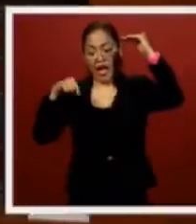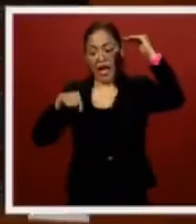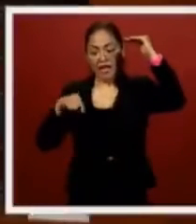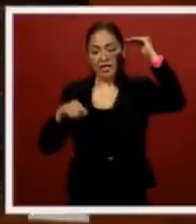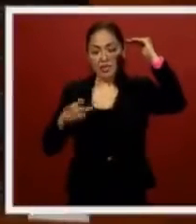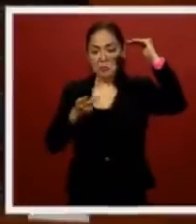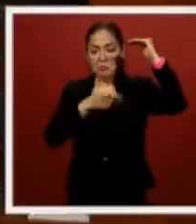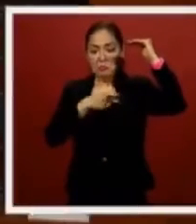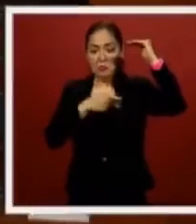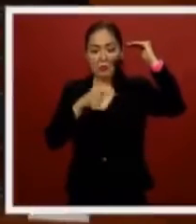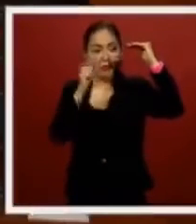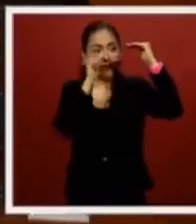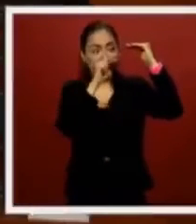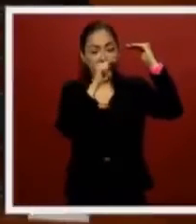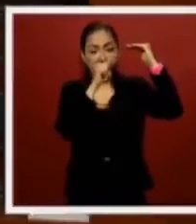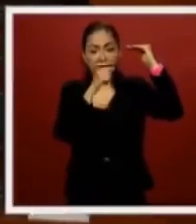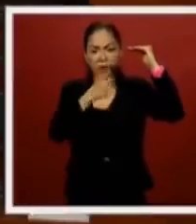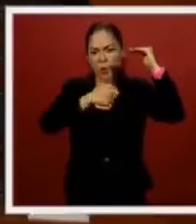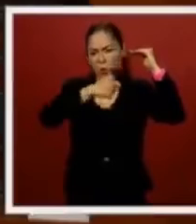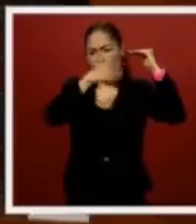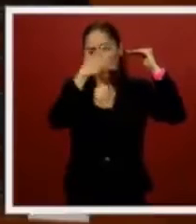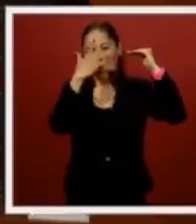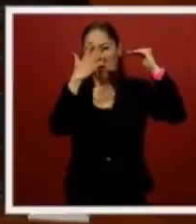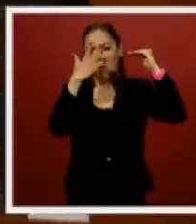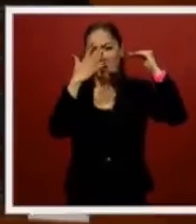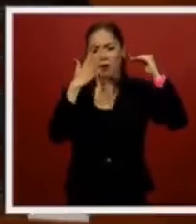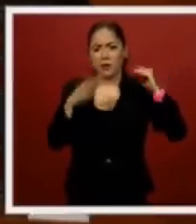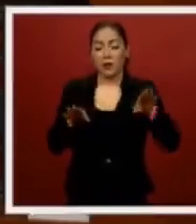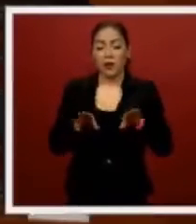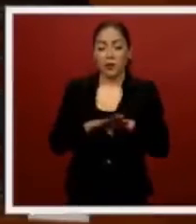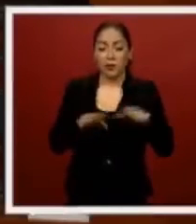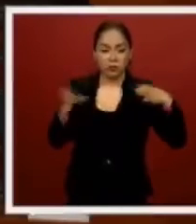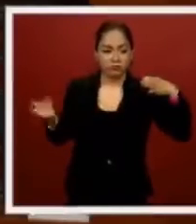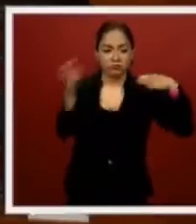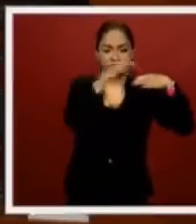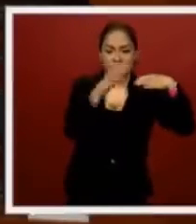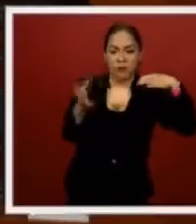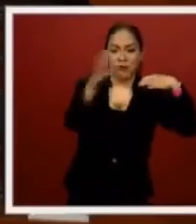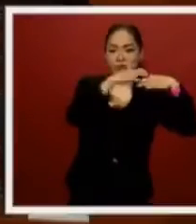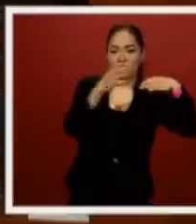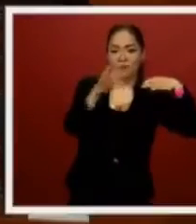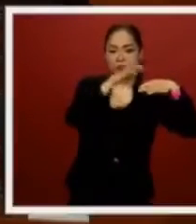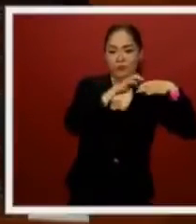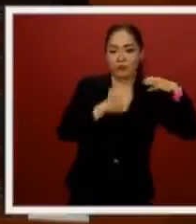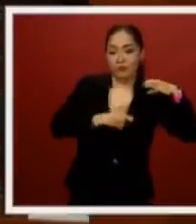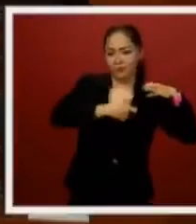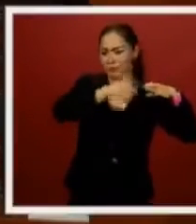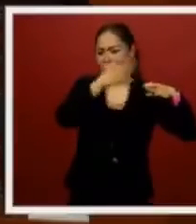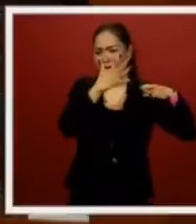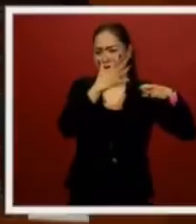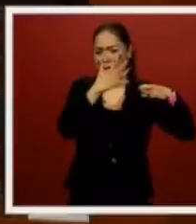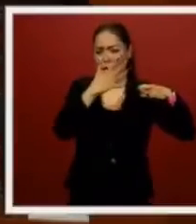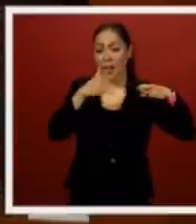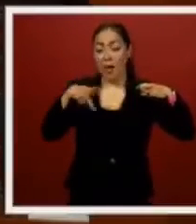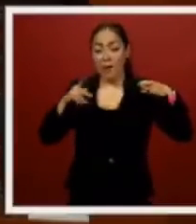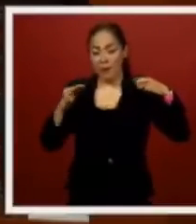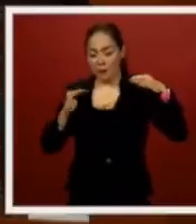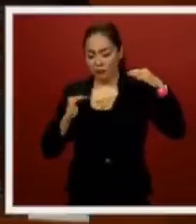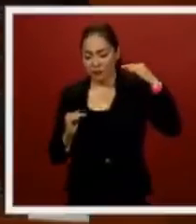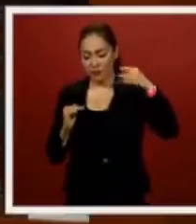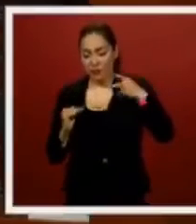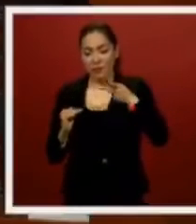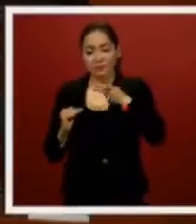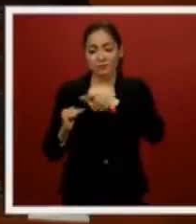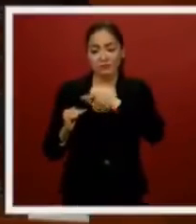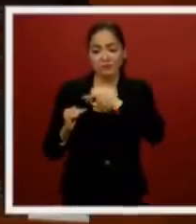unos cuantos están acumulando la riqueza y unos muchos están viviendo en condiciones de gran carencia,